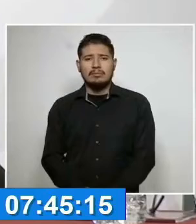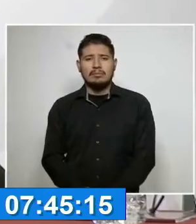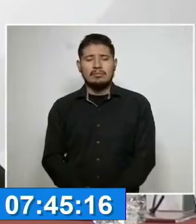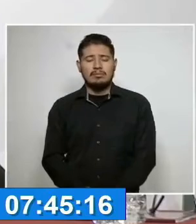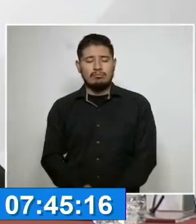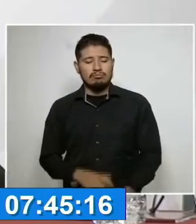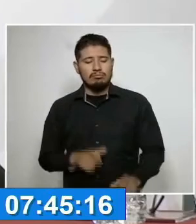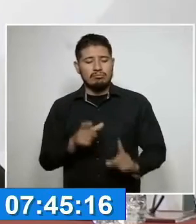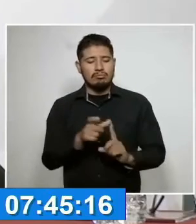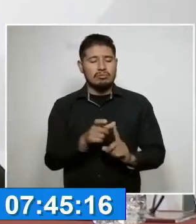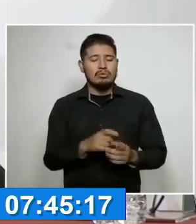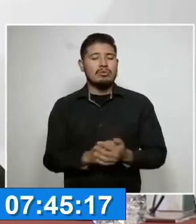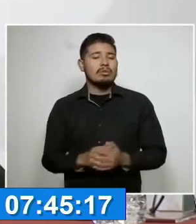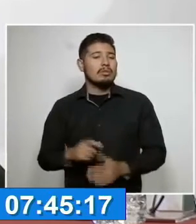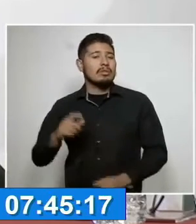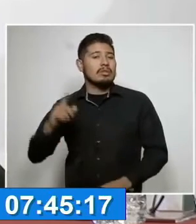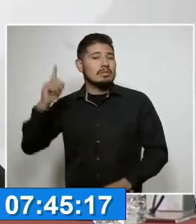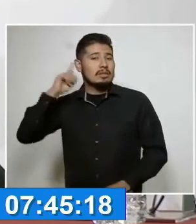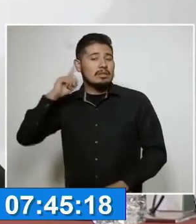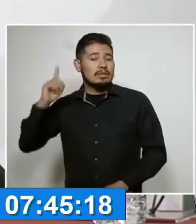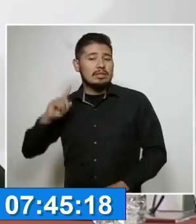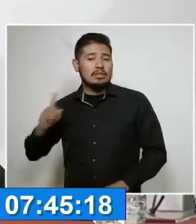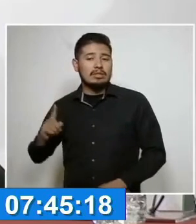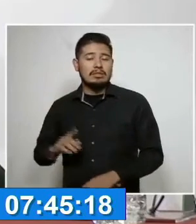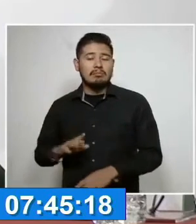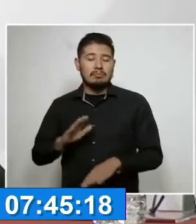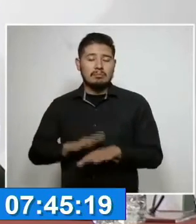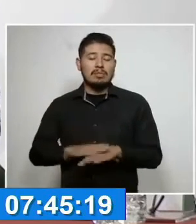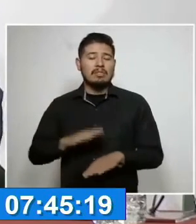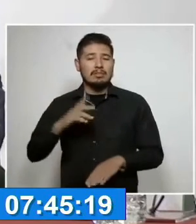el problema de Zacatecas sería más agudo.